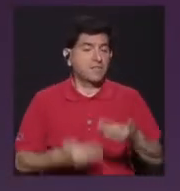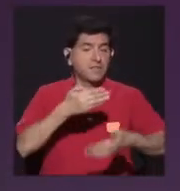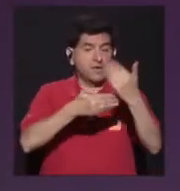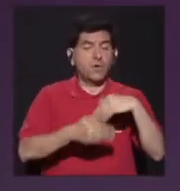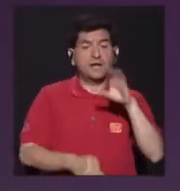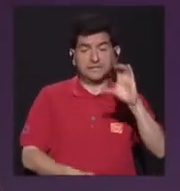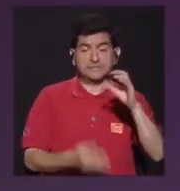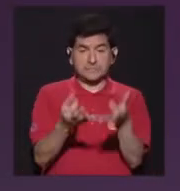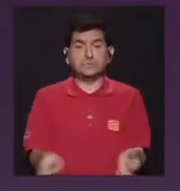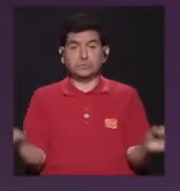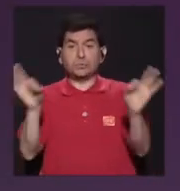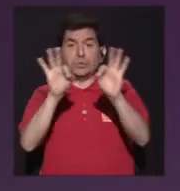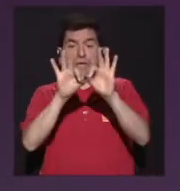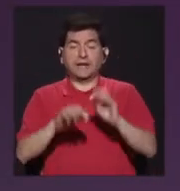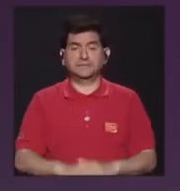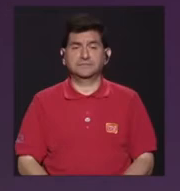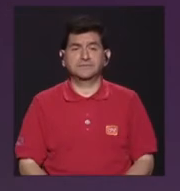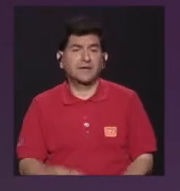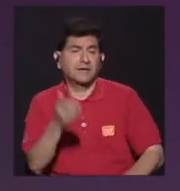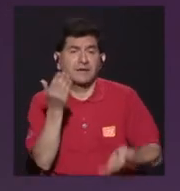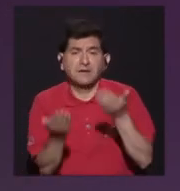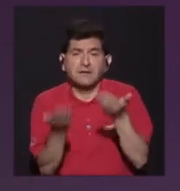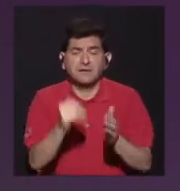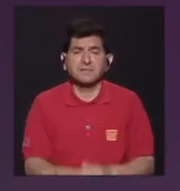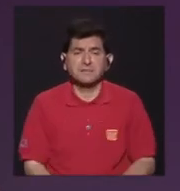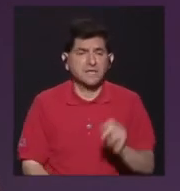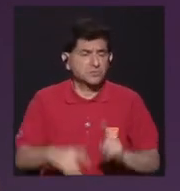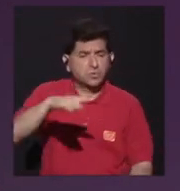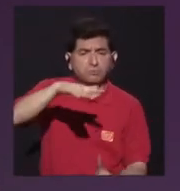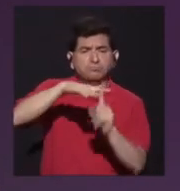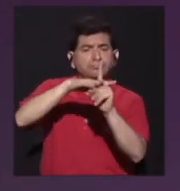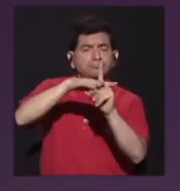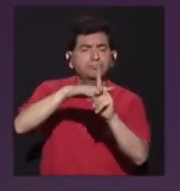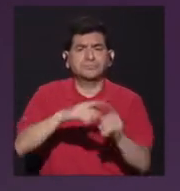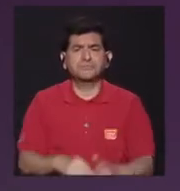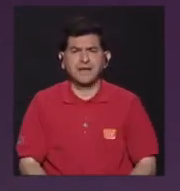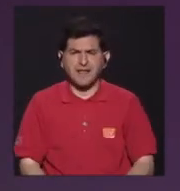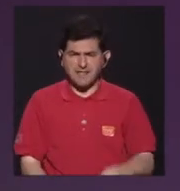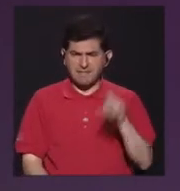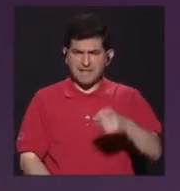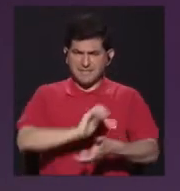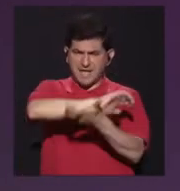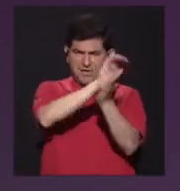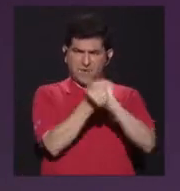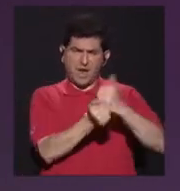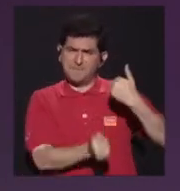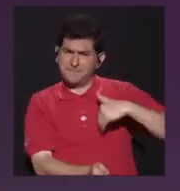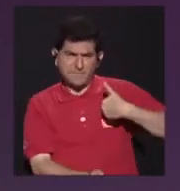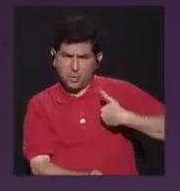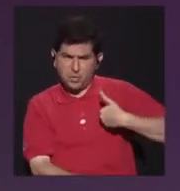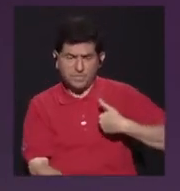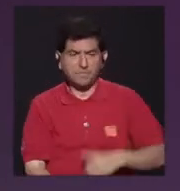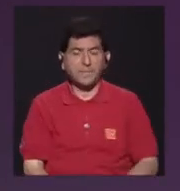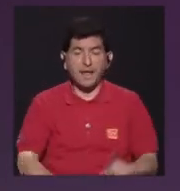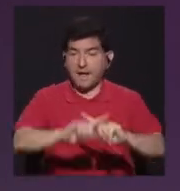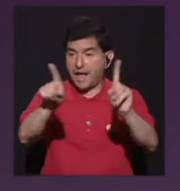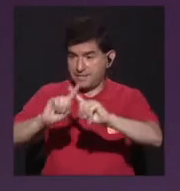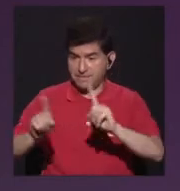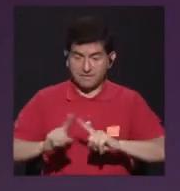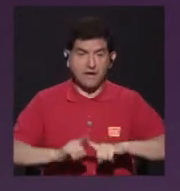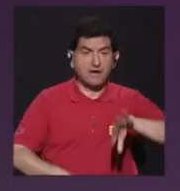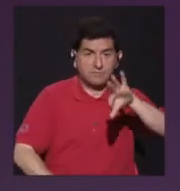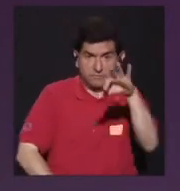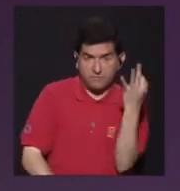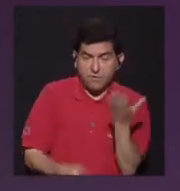ahora es importante, porque tal vez no se visualiza como que tenemos que tener un cambio en la masculinidad, sino que hay muchas formas